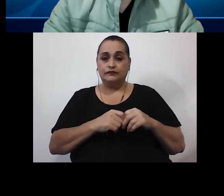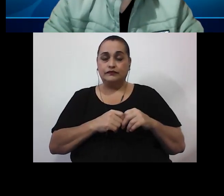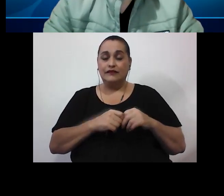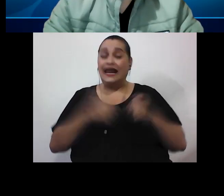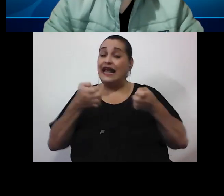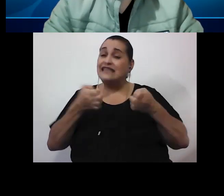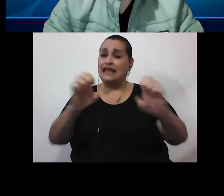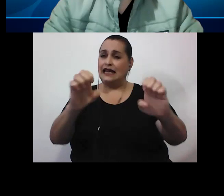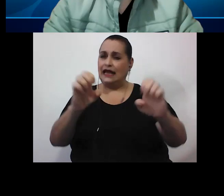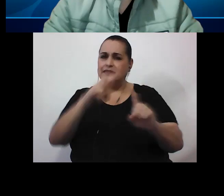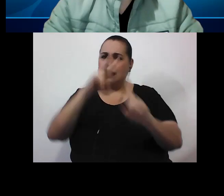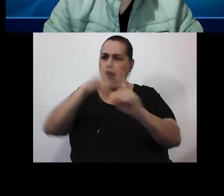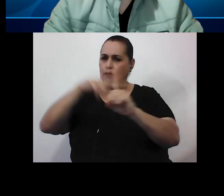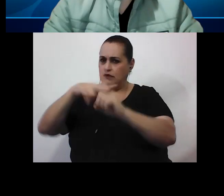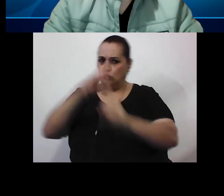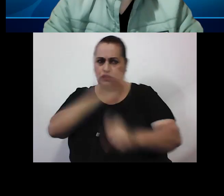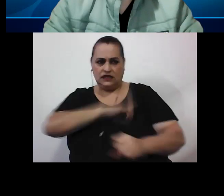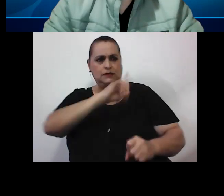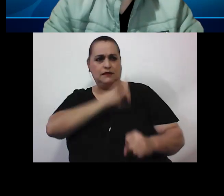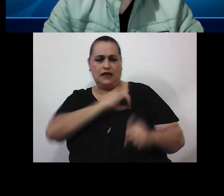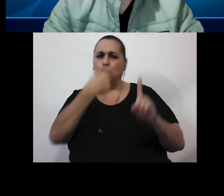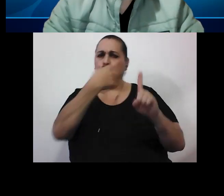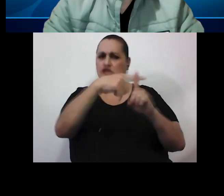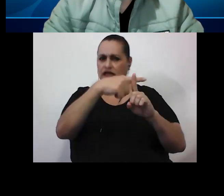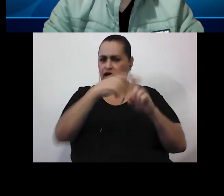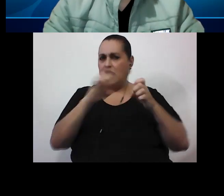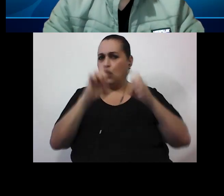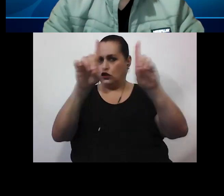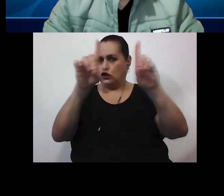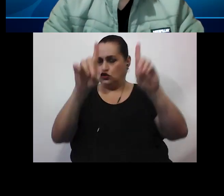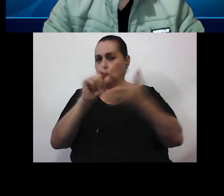estrategias para la aplicación de la disciplina positiva en la educación primaria.